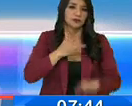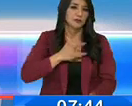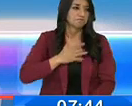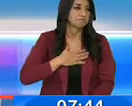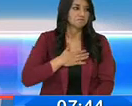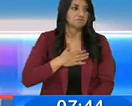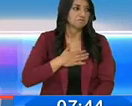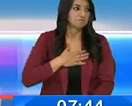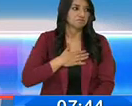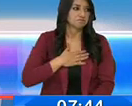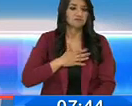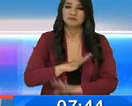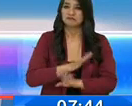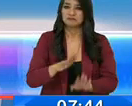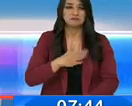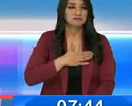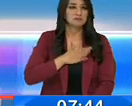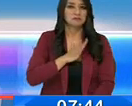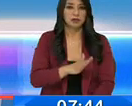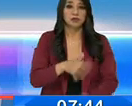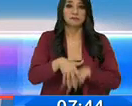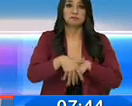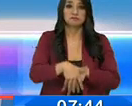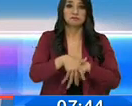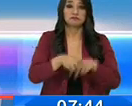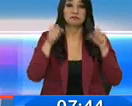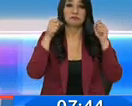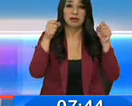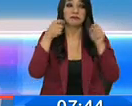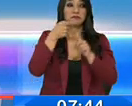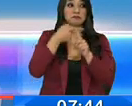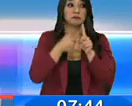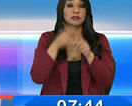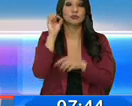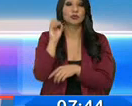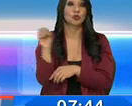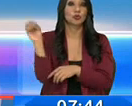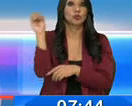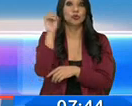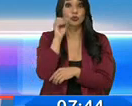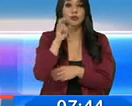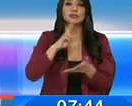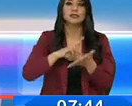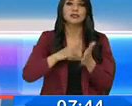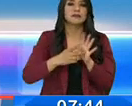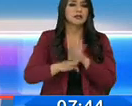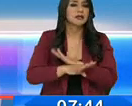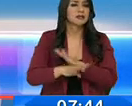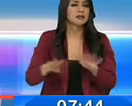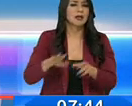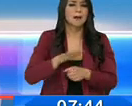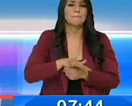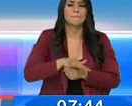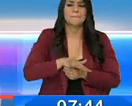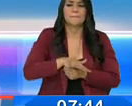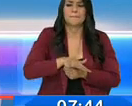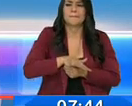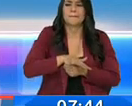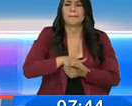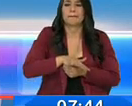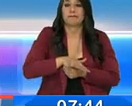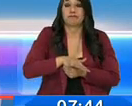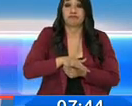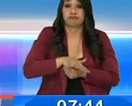la situación en la que se dieron las manifestaciones de octubre son el cúmulo de una cantidad de frustraciones y